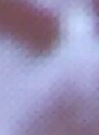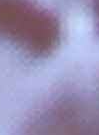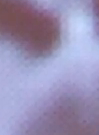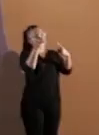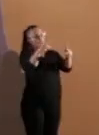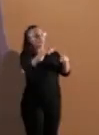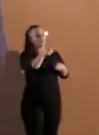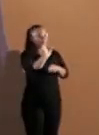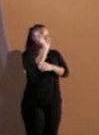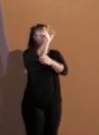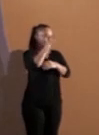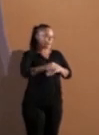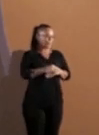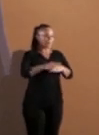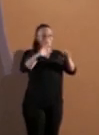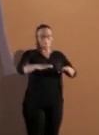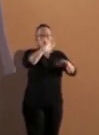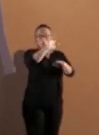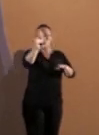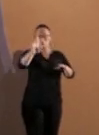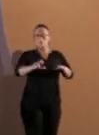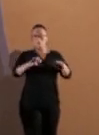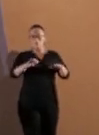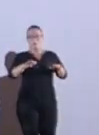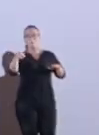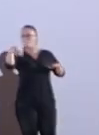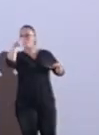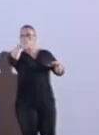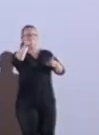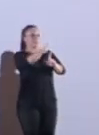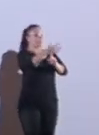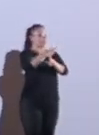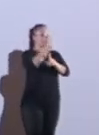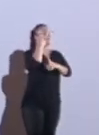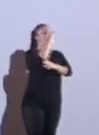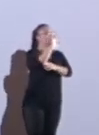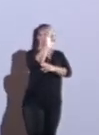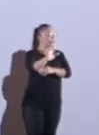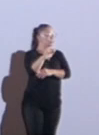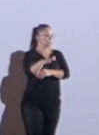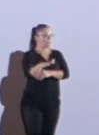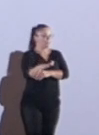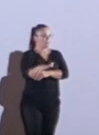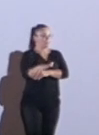estar y para costa rica por ahí anda una bandera la para costa rica